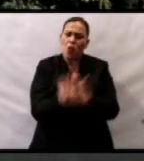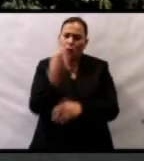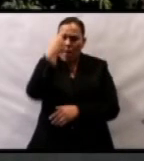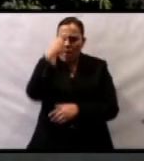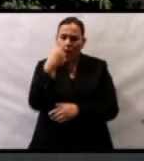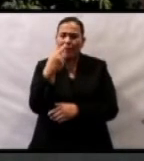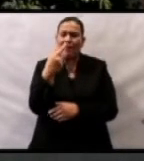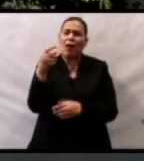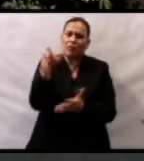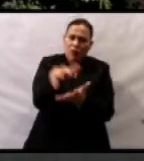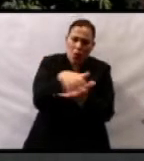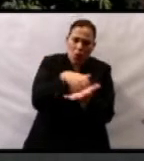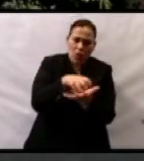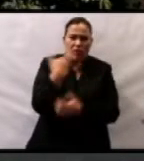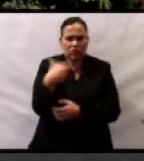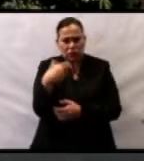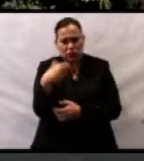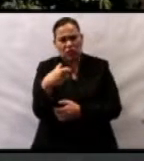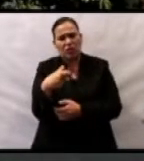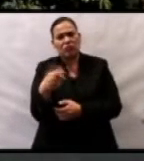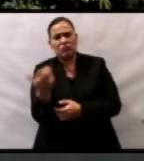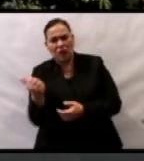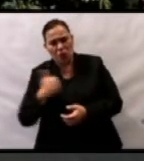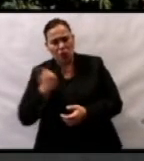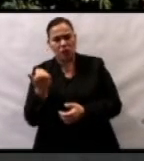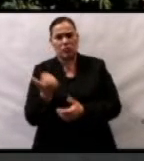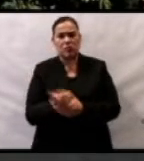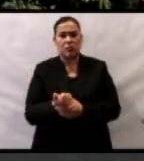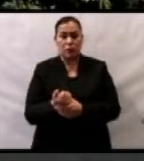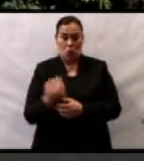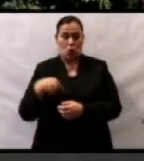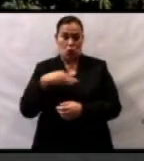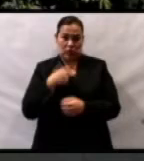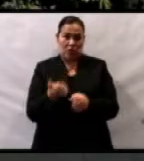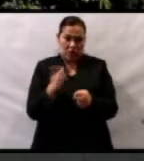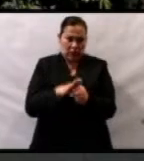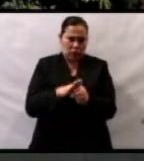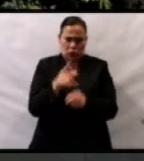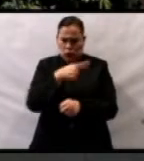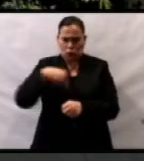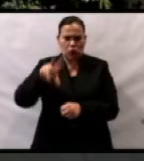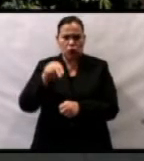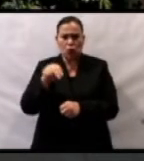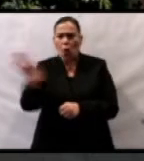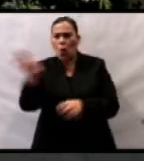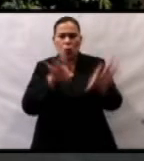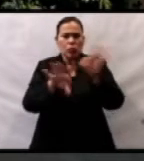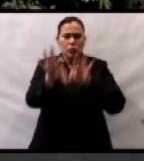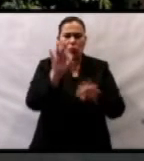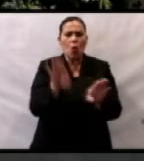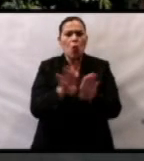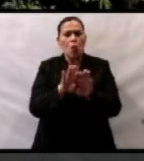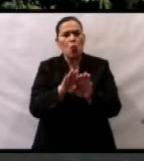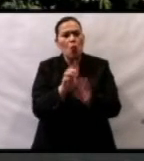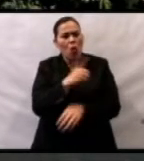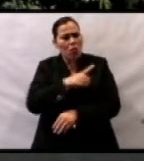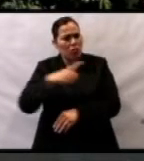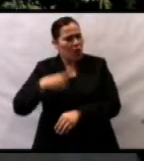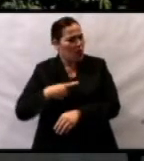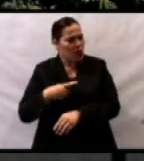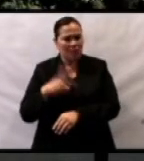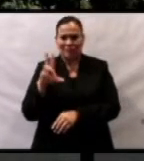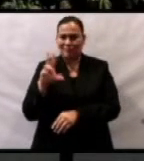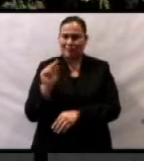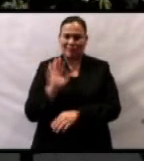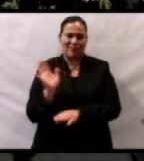dineros. En mi administración no hemos contratado deuda pública alguna.